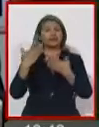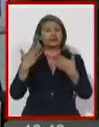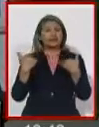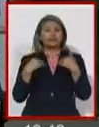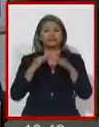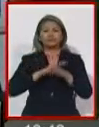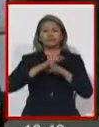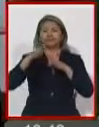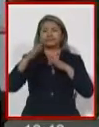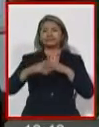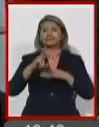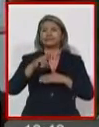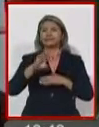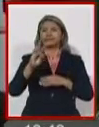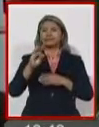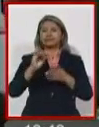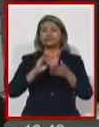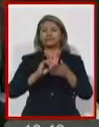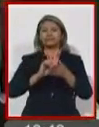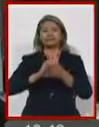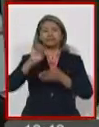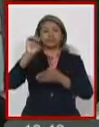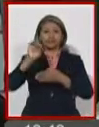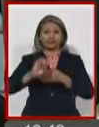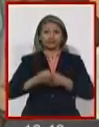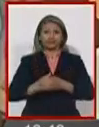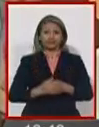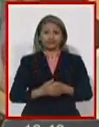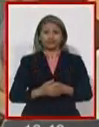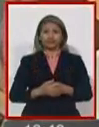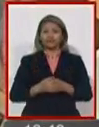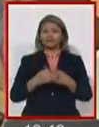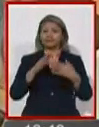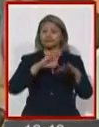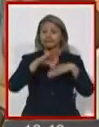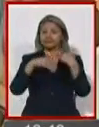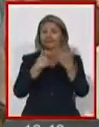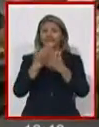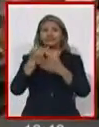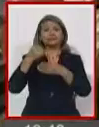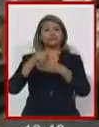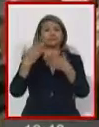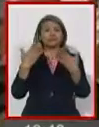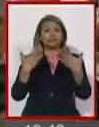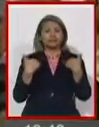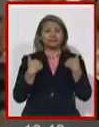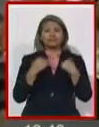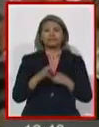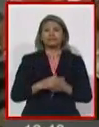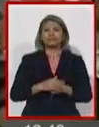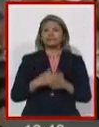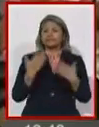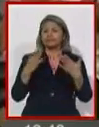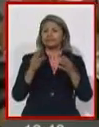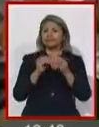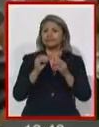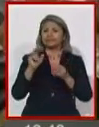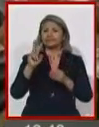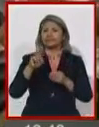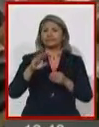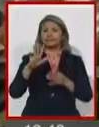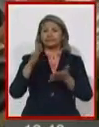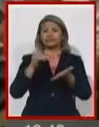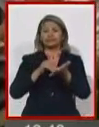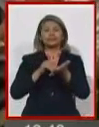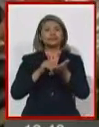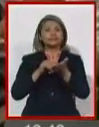y vamos a concluir el 27 de enero de hacer todas las inscripciones. Hasta el momento tenemos ya más de